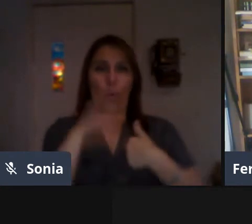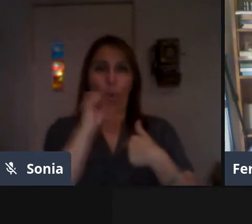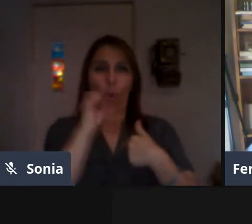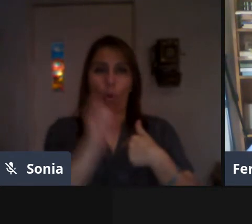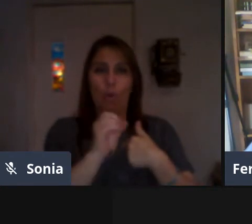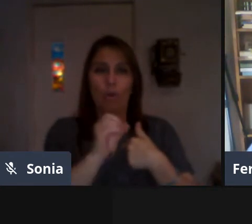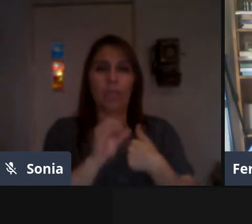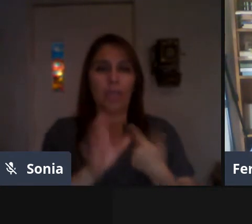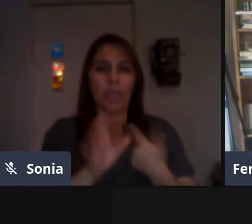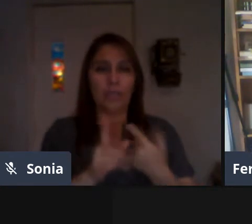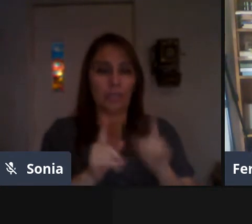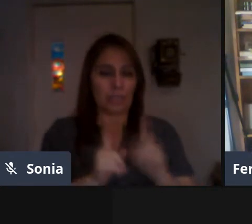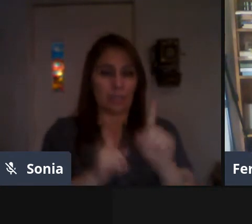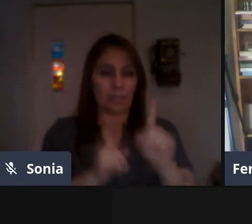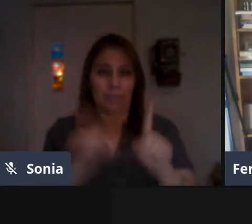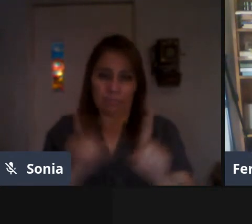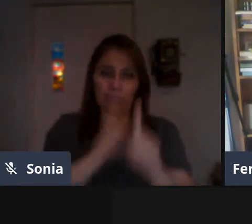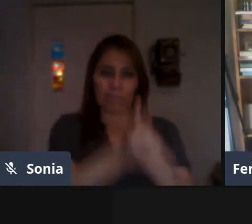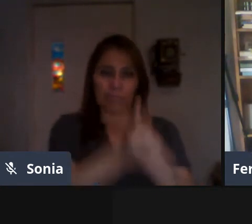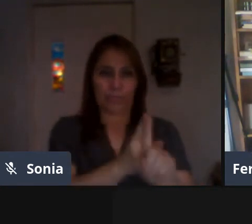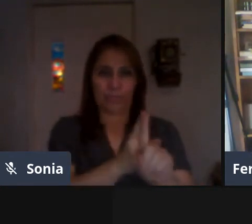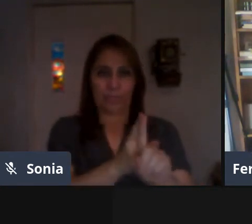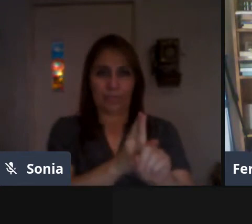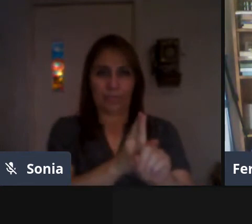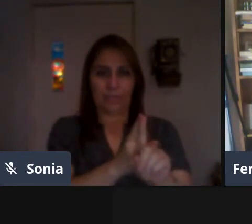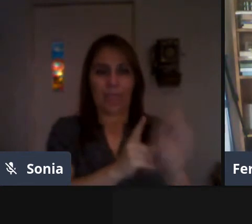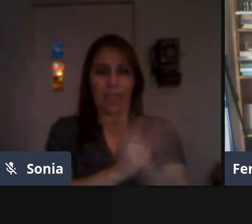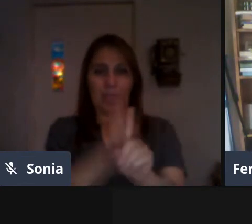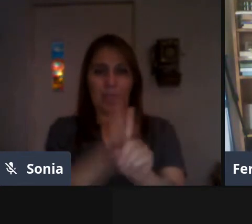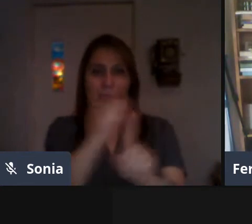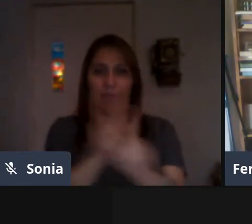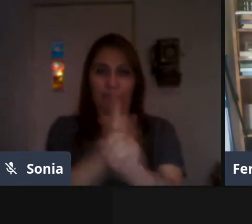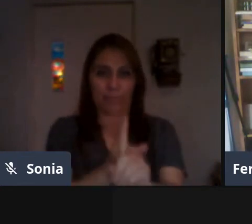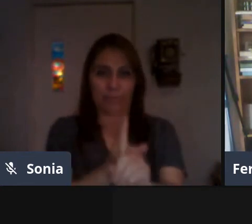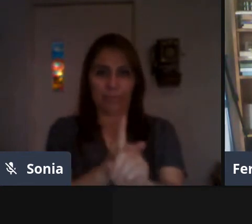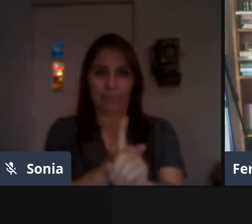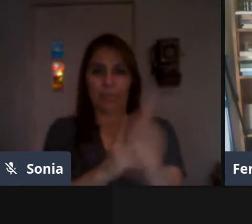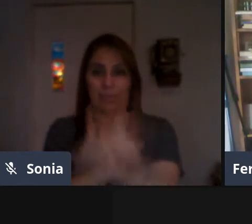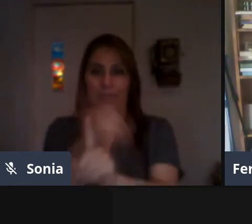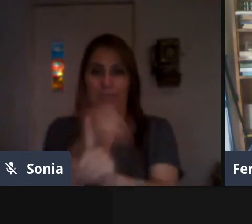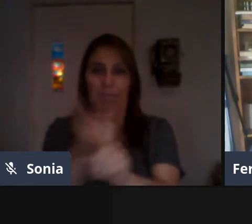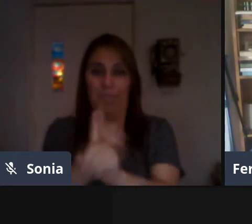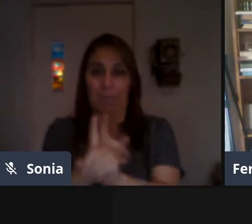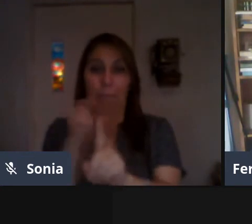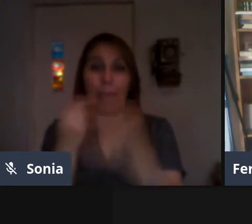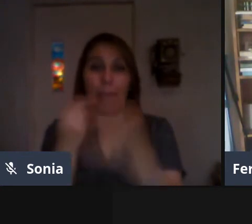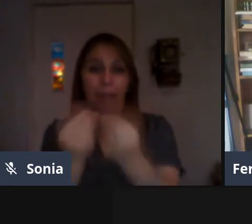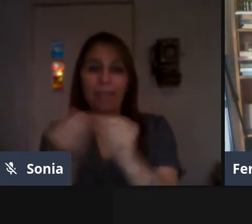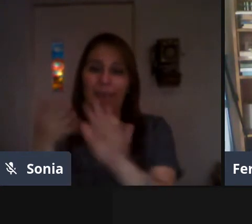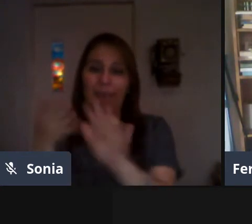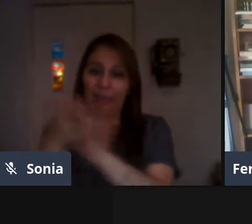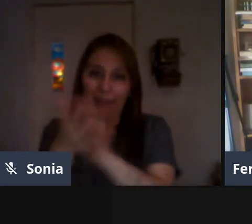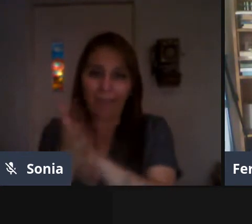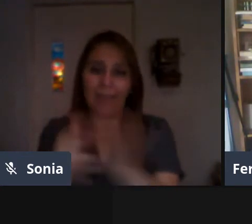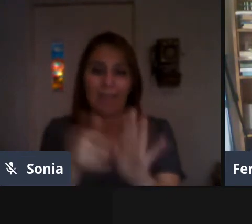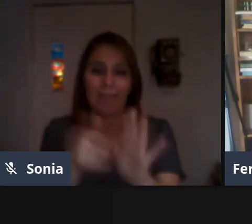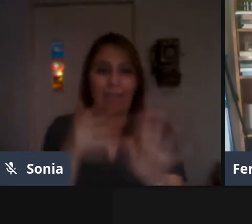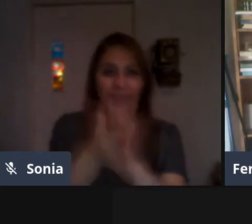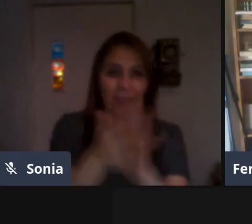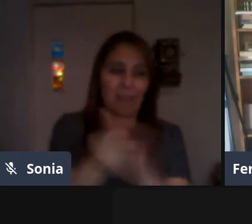en cada lugar de esas mujeres y narrar desde ahí inventar un lenguaje en cada